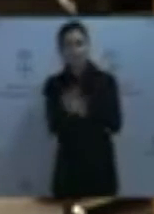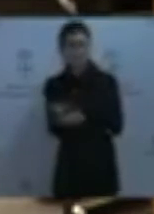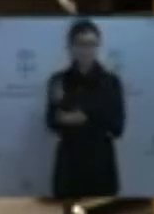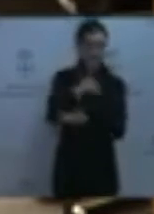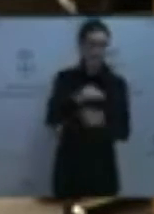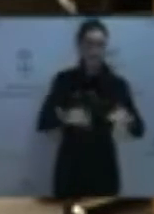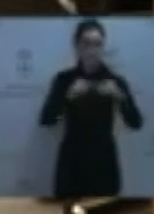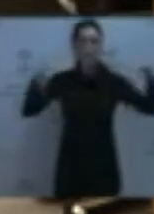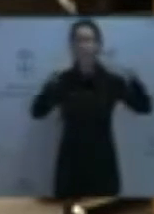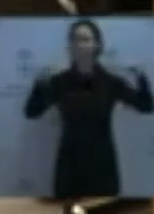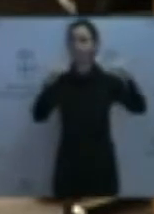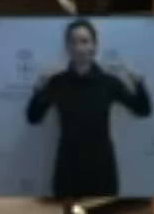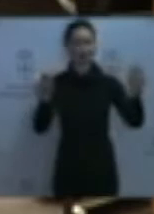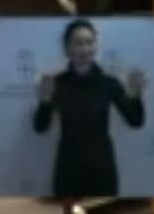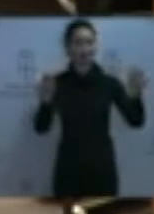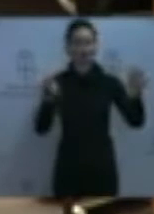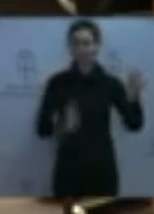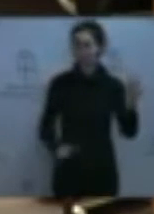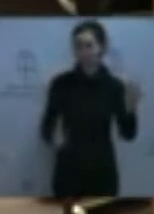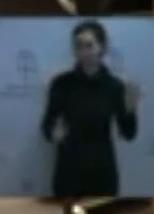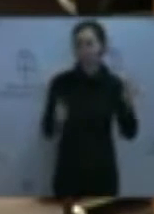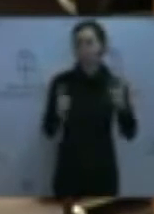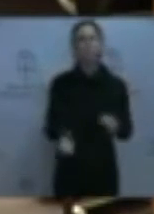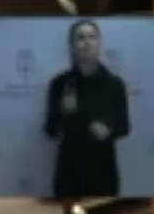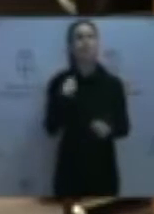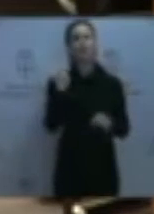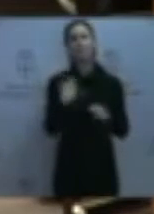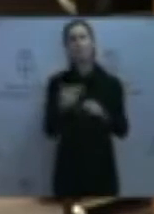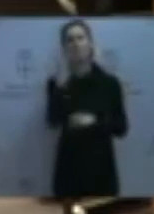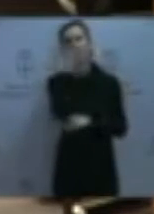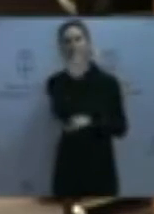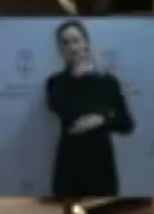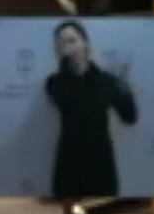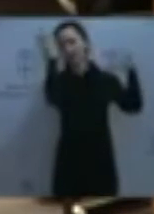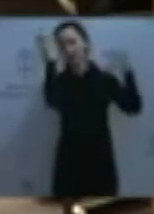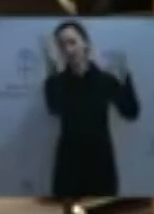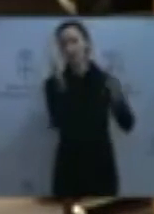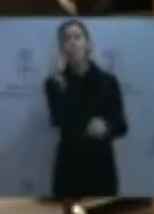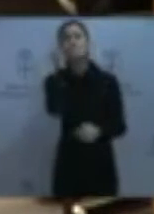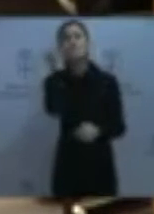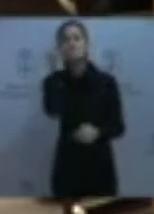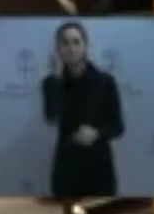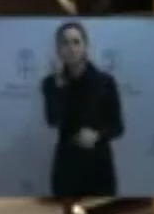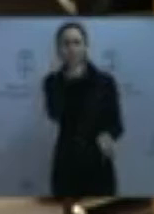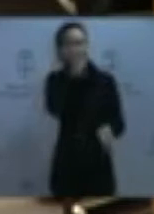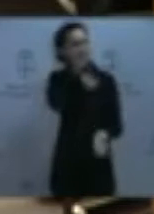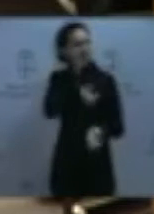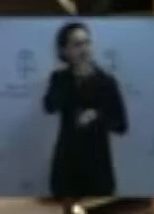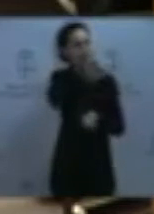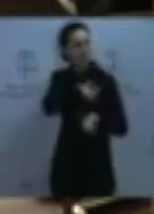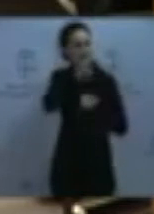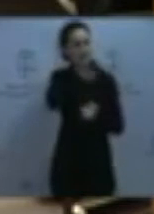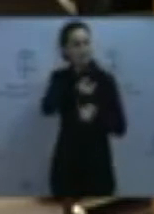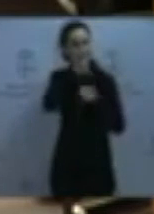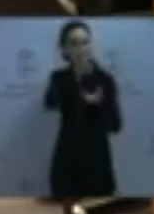mismo salario. Y la pérdida de credibilidad política se produce cuando esas mujeres ven que por más declaraciones, por más anuncios estrella que